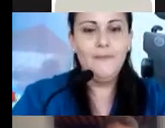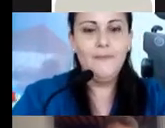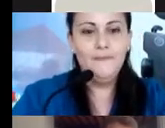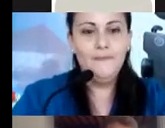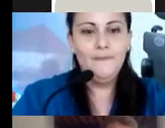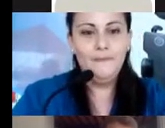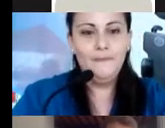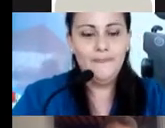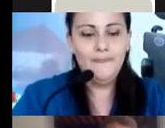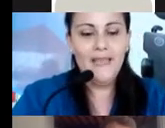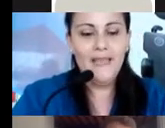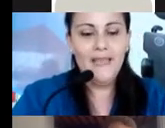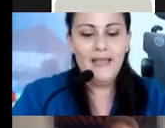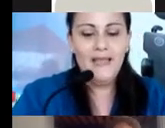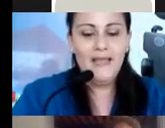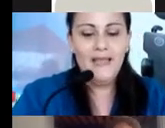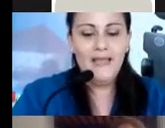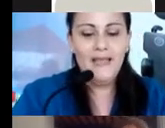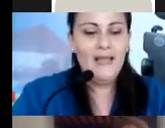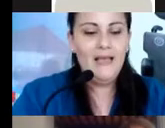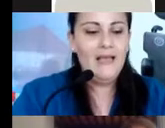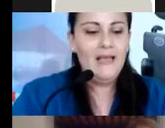Leo?